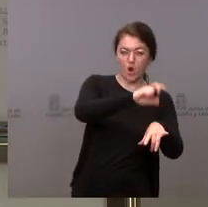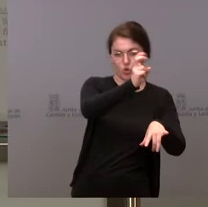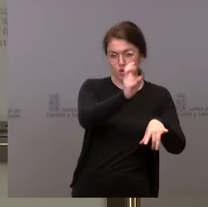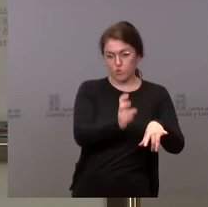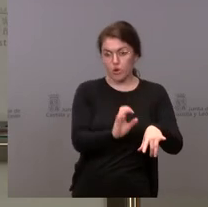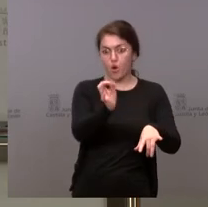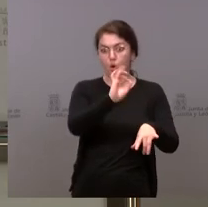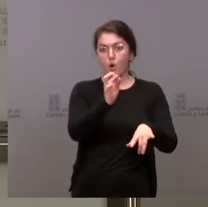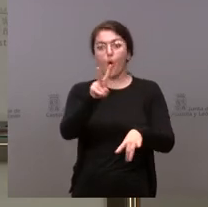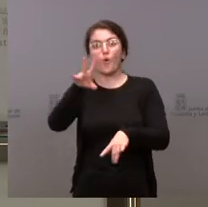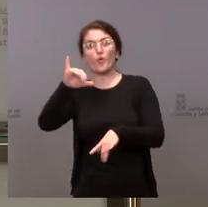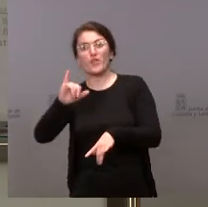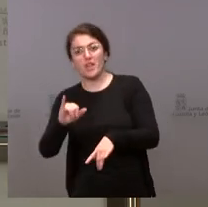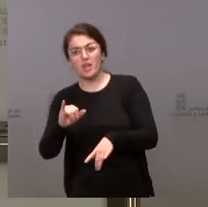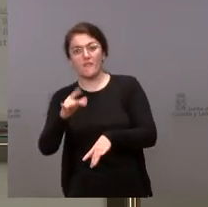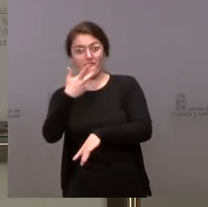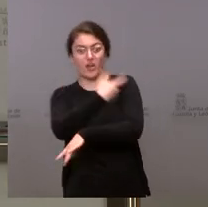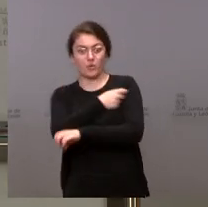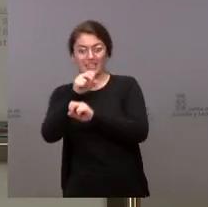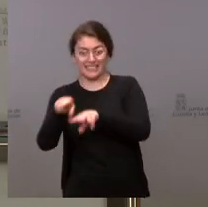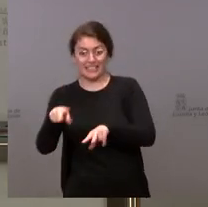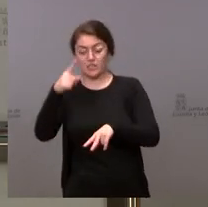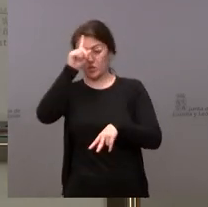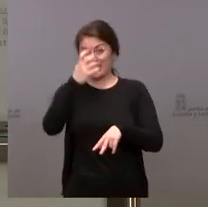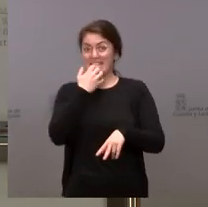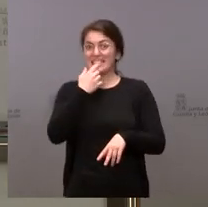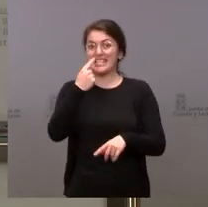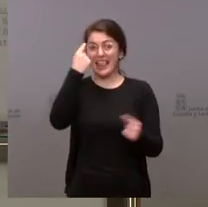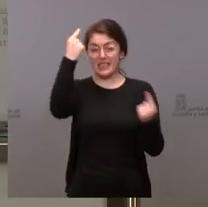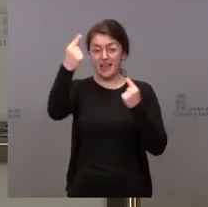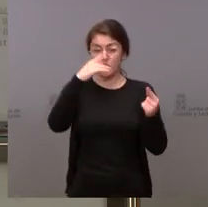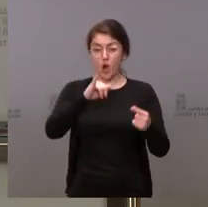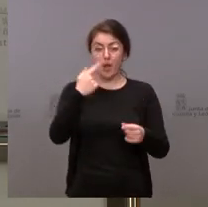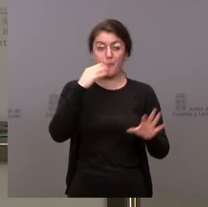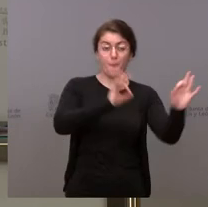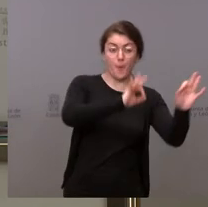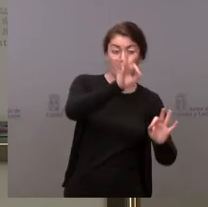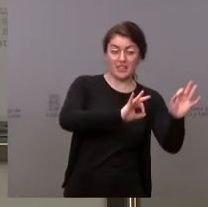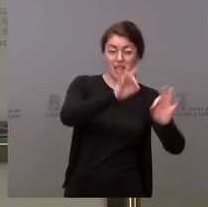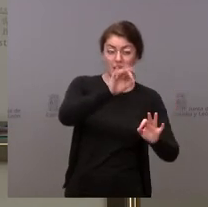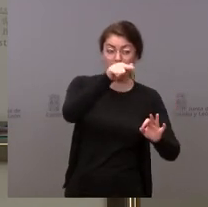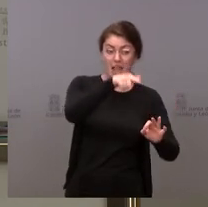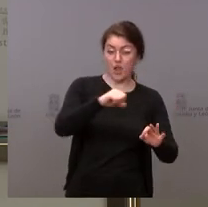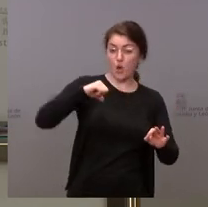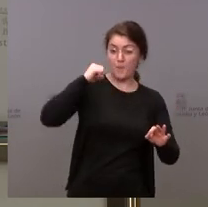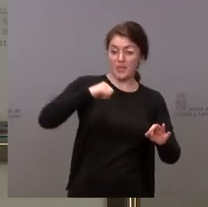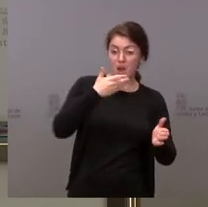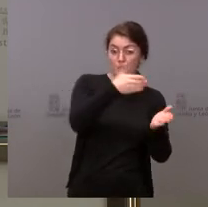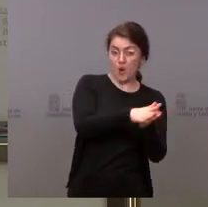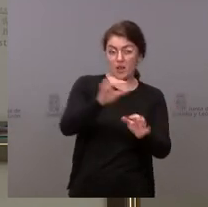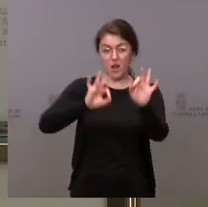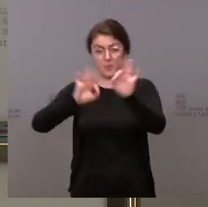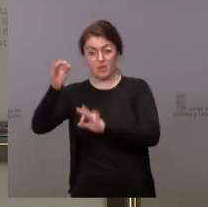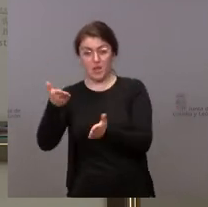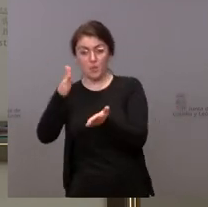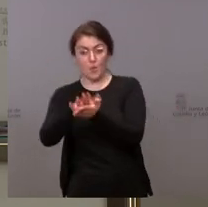vacunar no sé si tienen datos de cuál es el porcentaje de personas que mueren en planta por estas circunstancias de las que no se